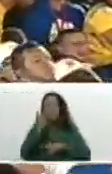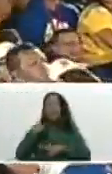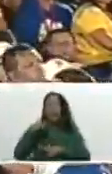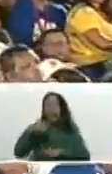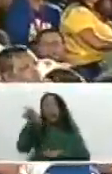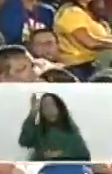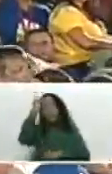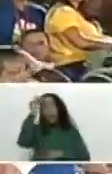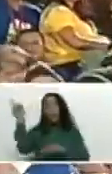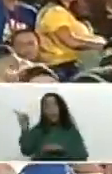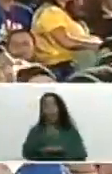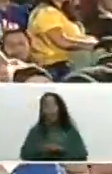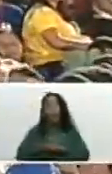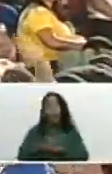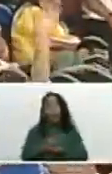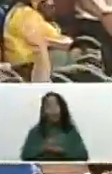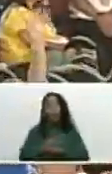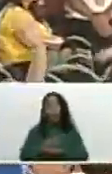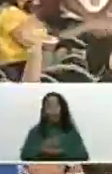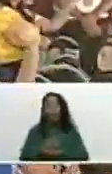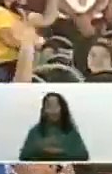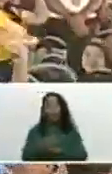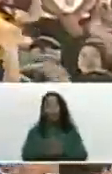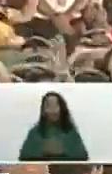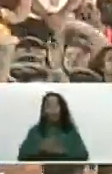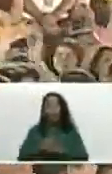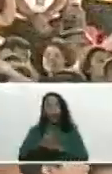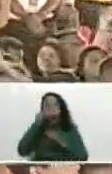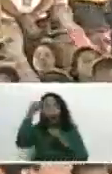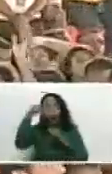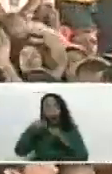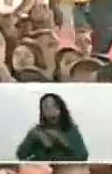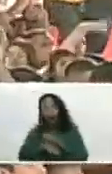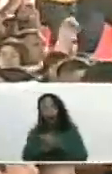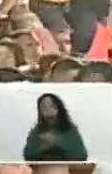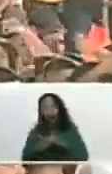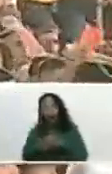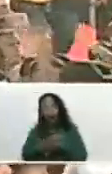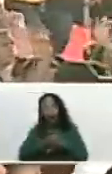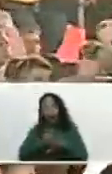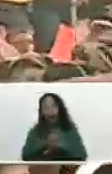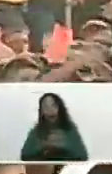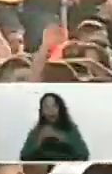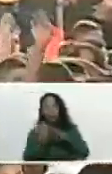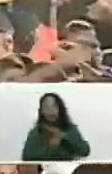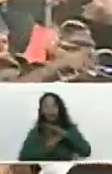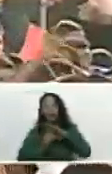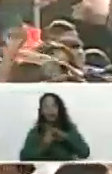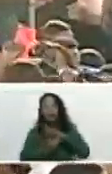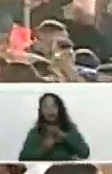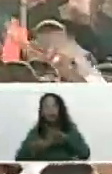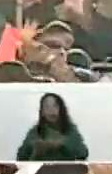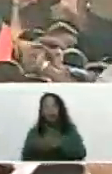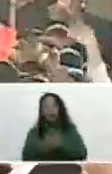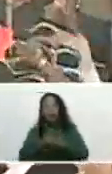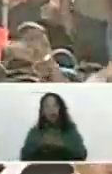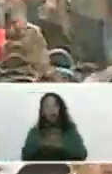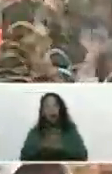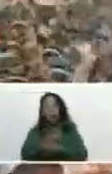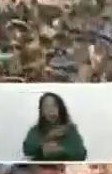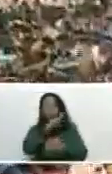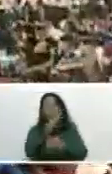aprender a gobernar desde abajo, a gobernar desde la base, a gobernar desde el